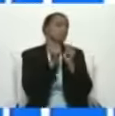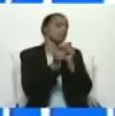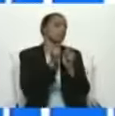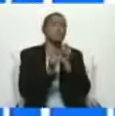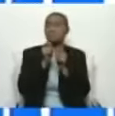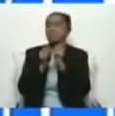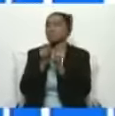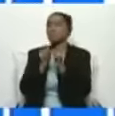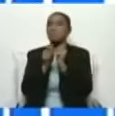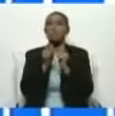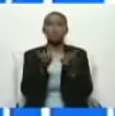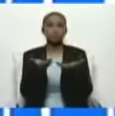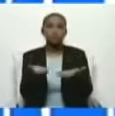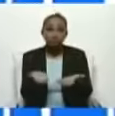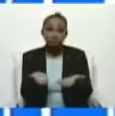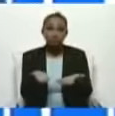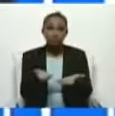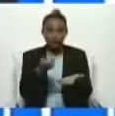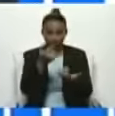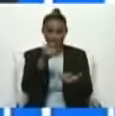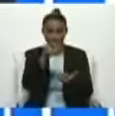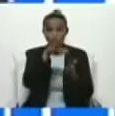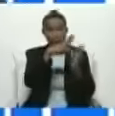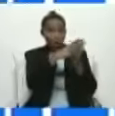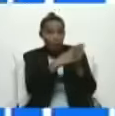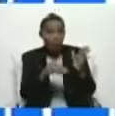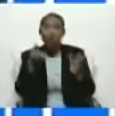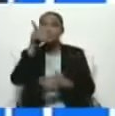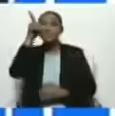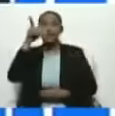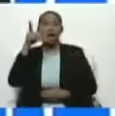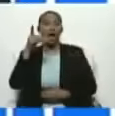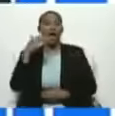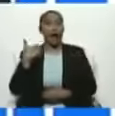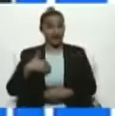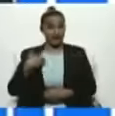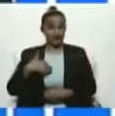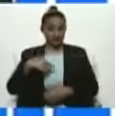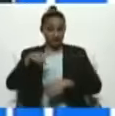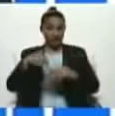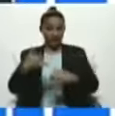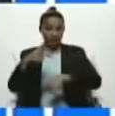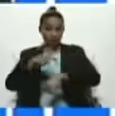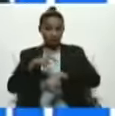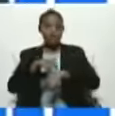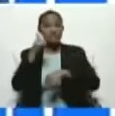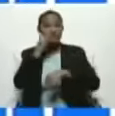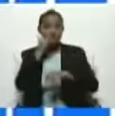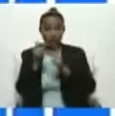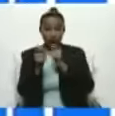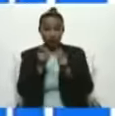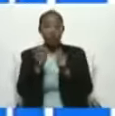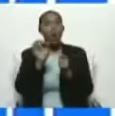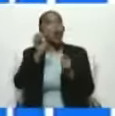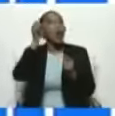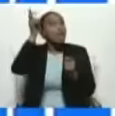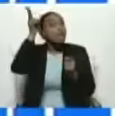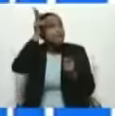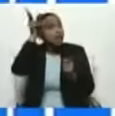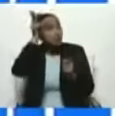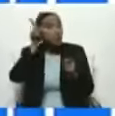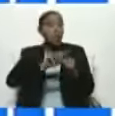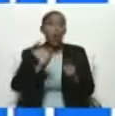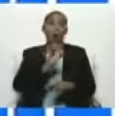Vaya a hacer eso mismo en Buenos Aires, hoy, a esta hora. Haga eso mismo en Lima o en Santiago de